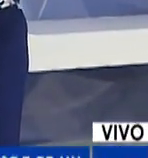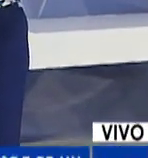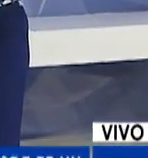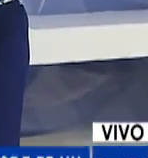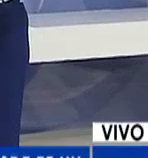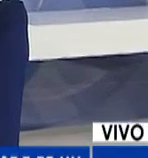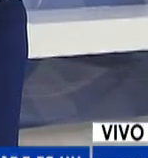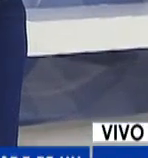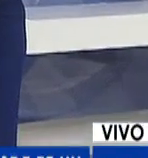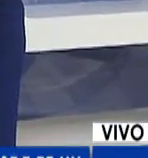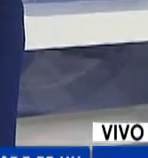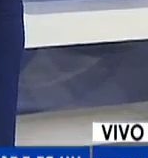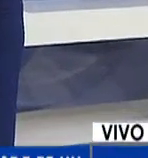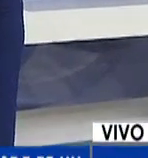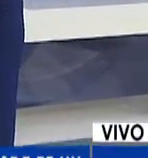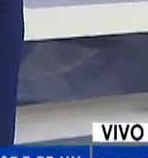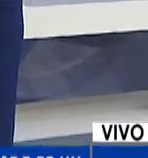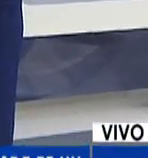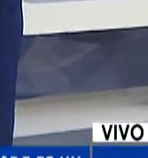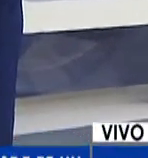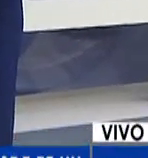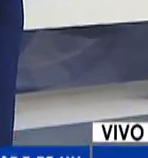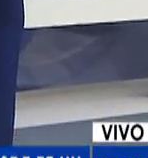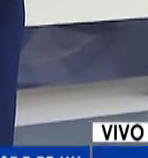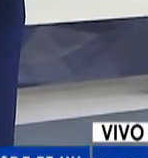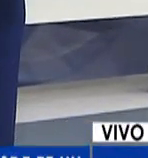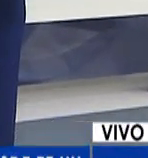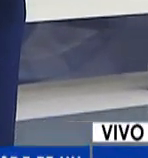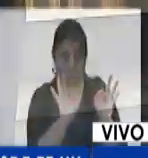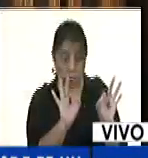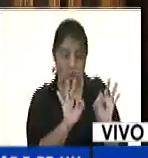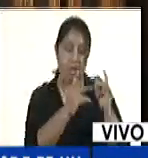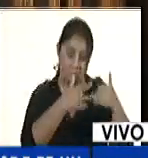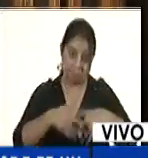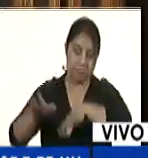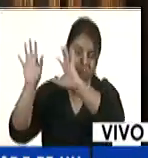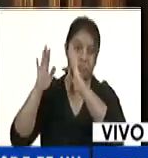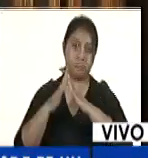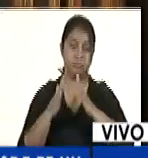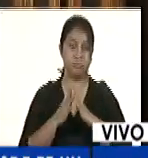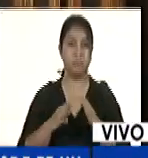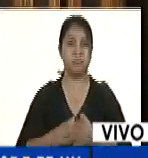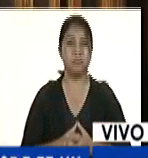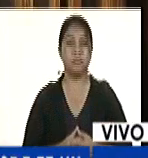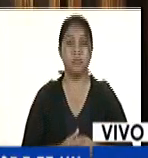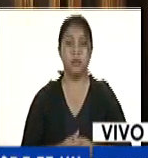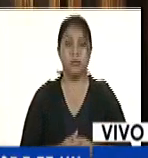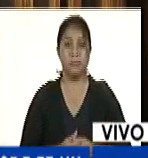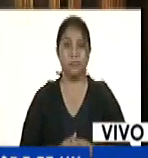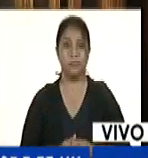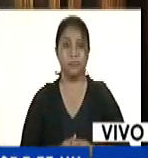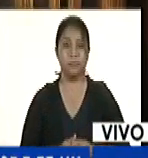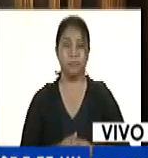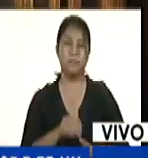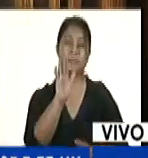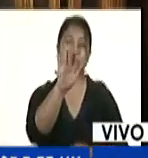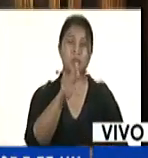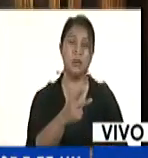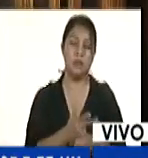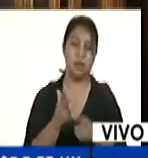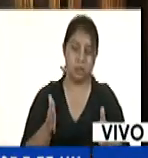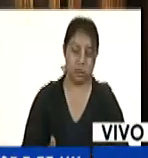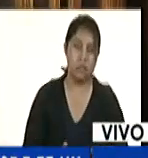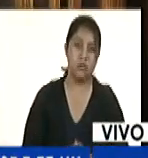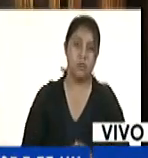deportadas provenientes de los Estados Unidos, entre otros temas. Estimados conciudadanos, la situación,